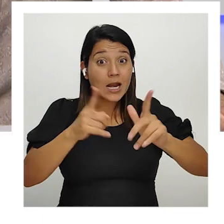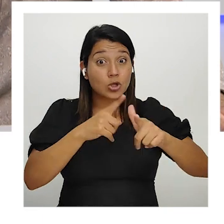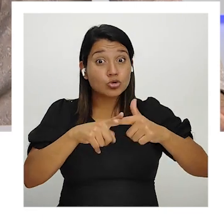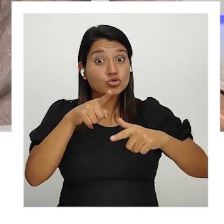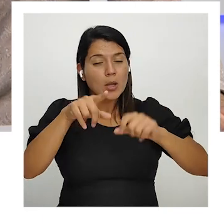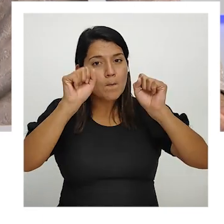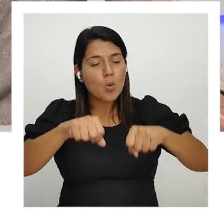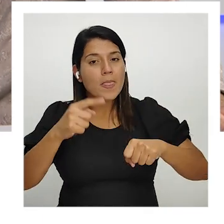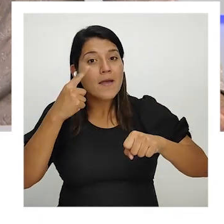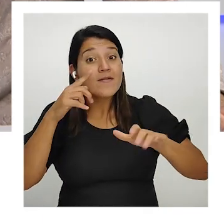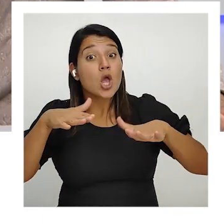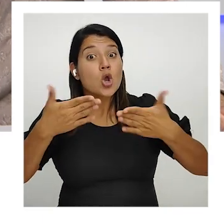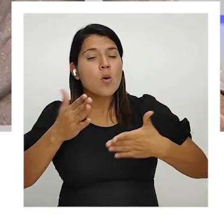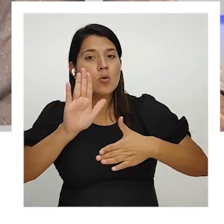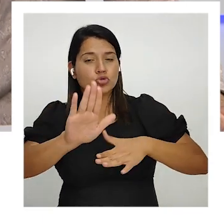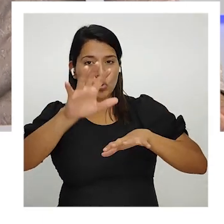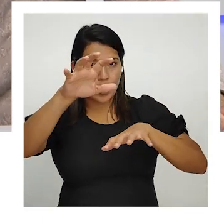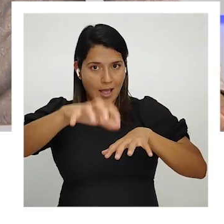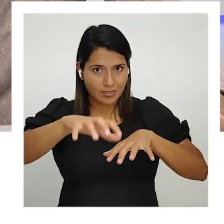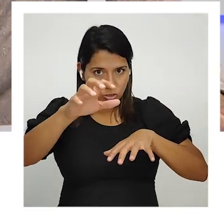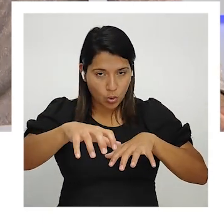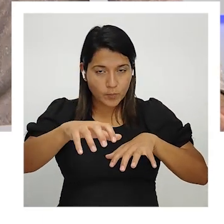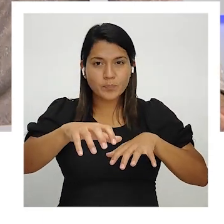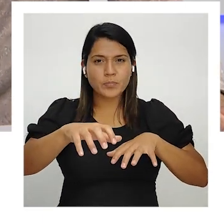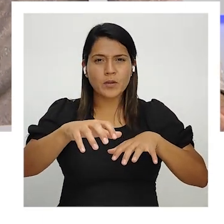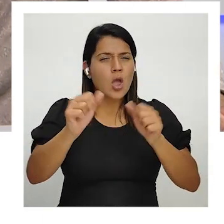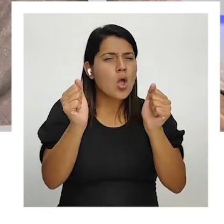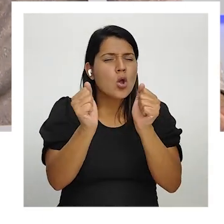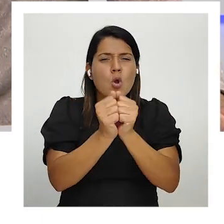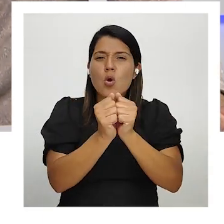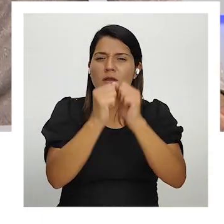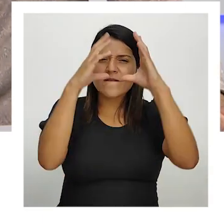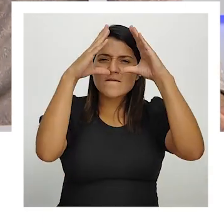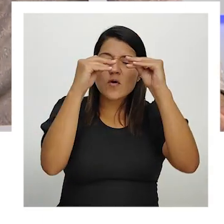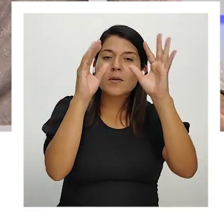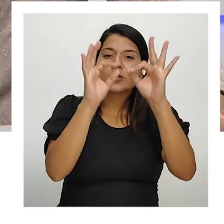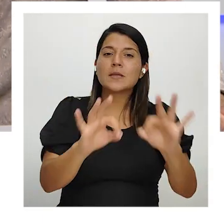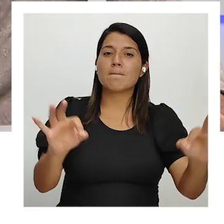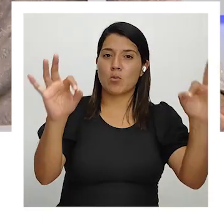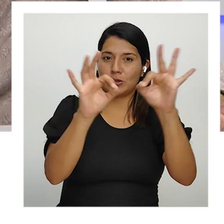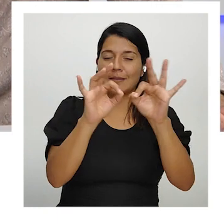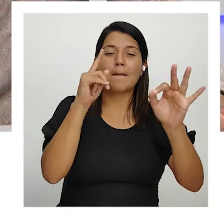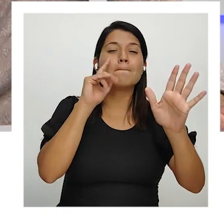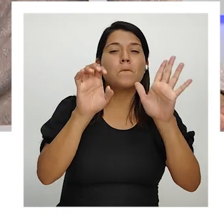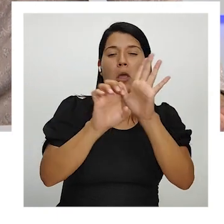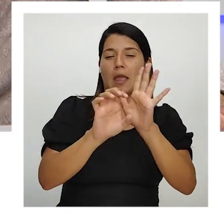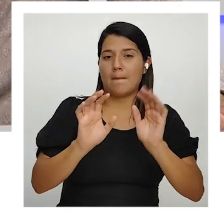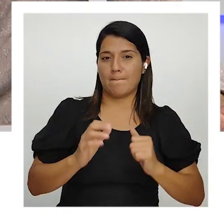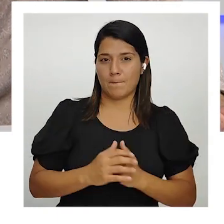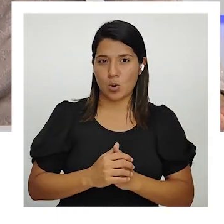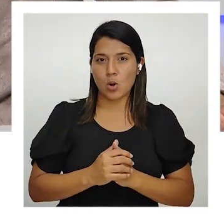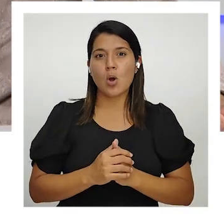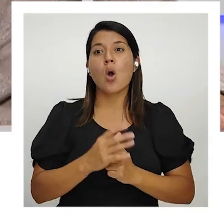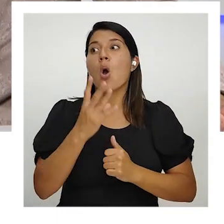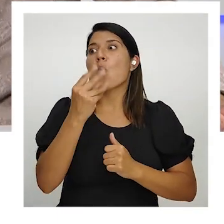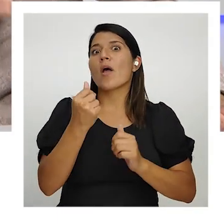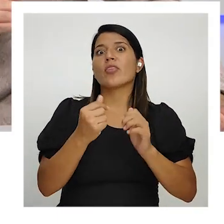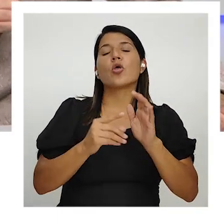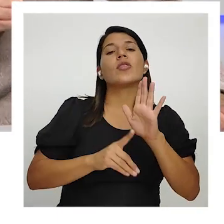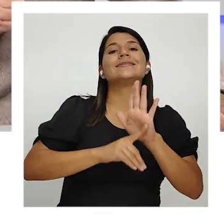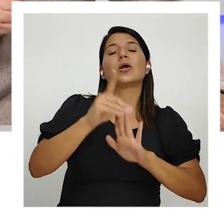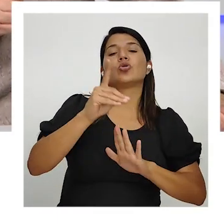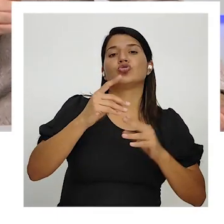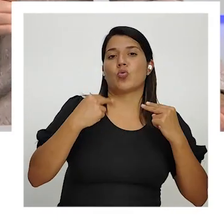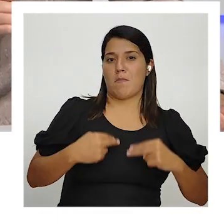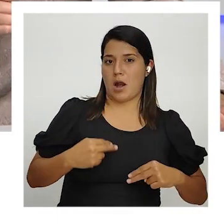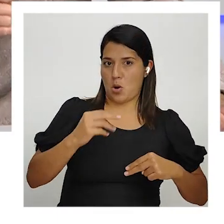ver cómo está su cantón en ítems tan importantes como, por ejemplo, índice de desarrollo humano,